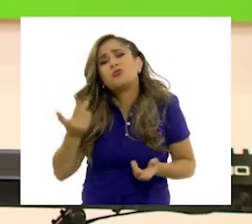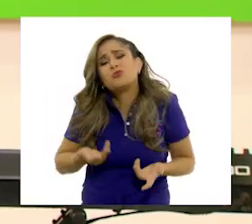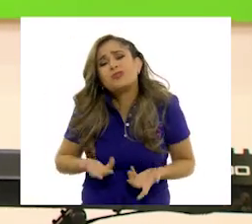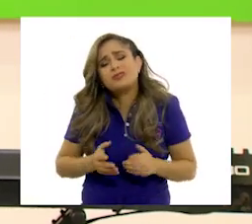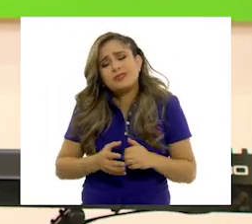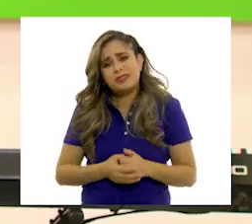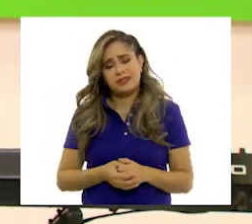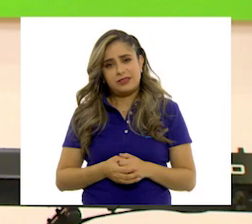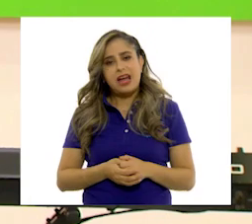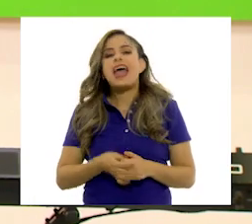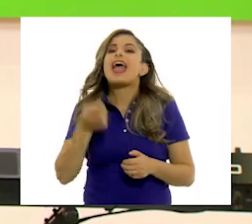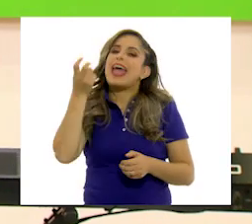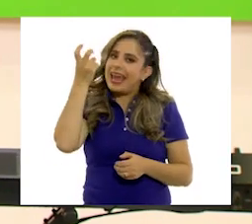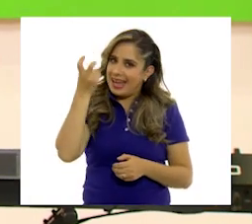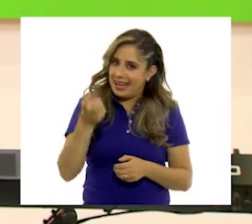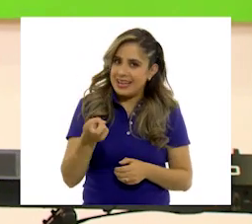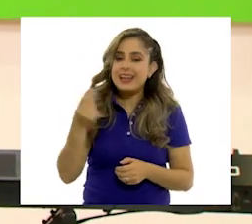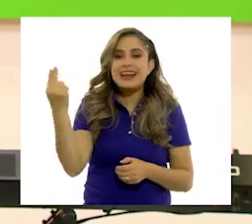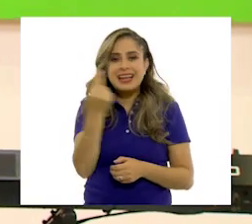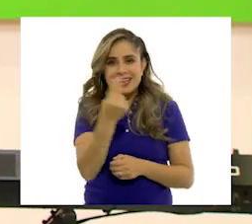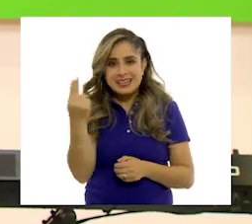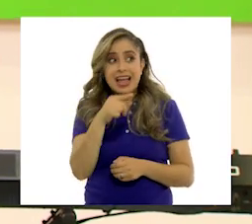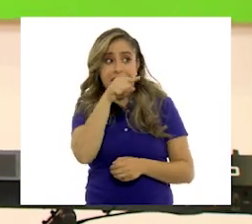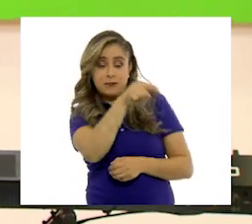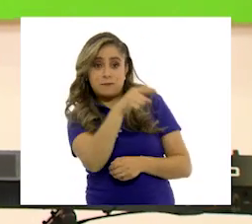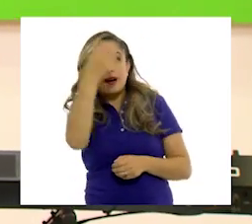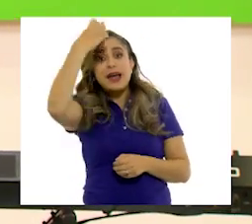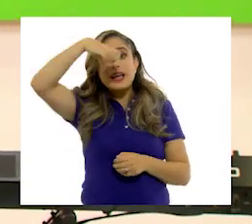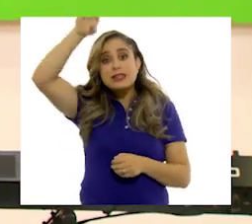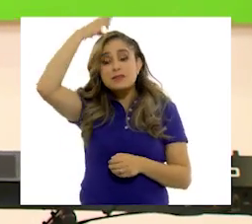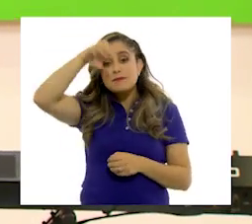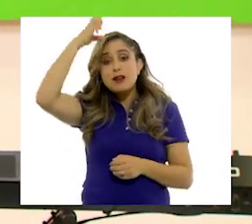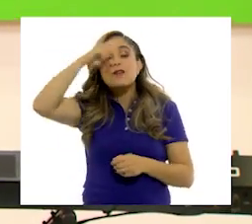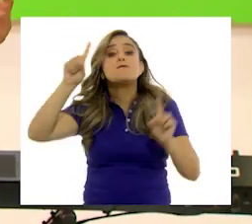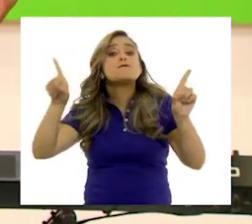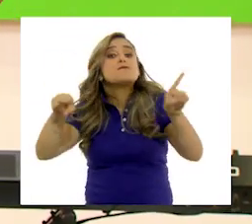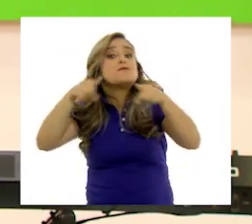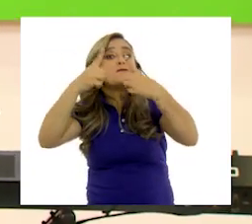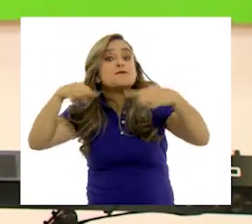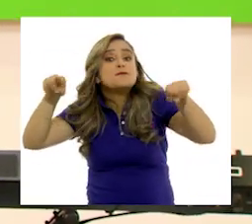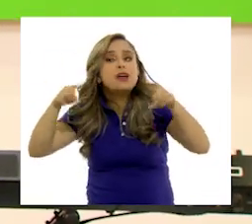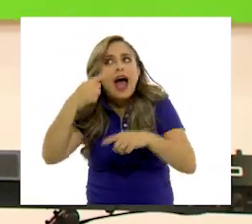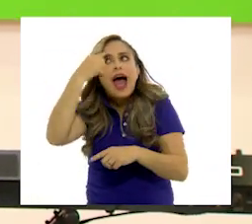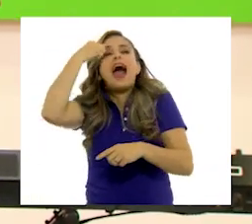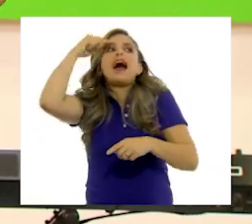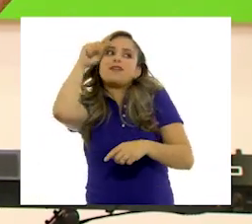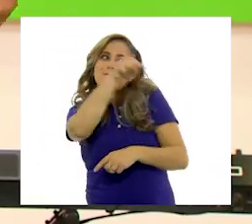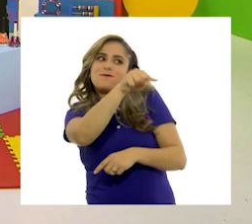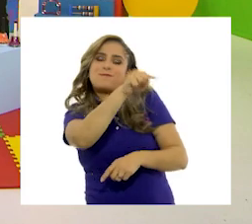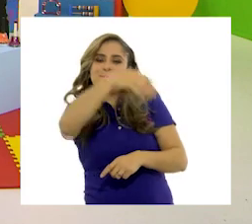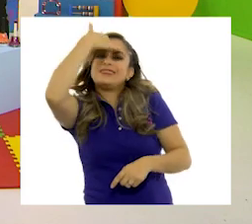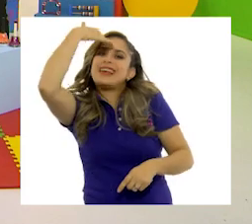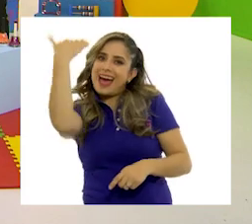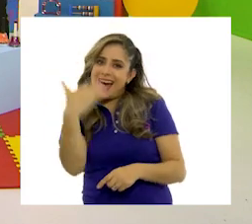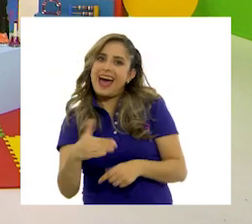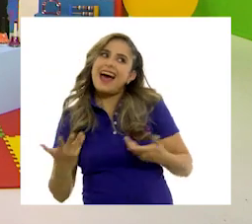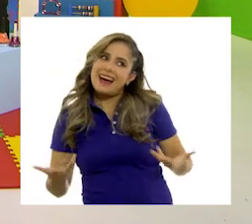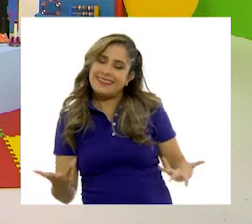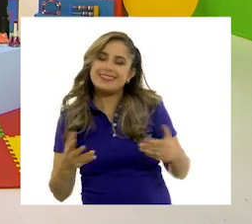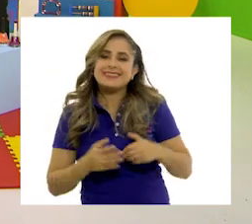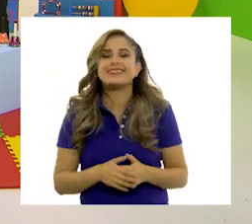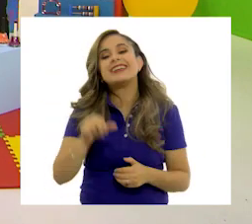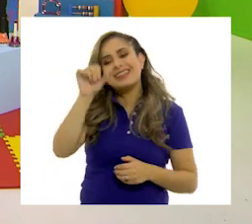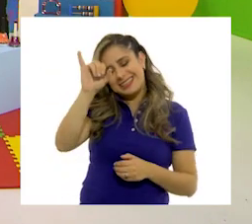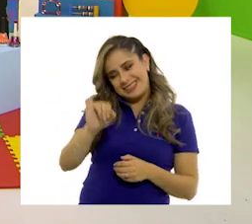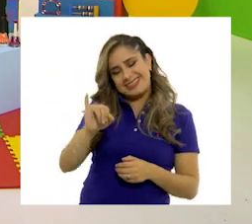Claro, y es por eso que necesitamos de la ayuda de un especialista en música y pensamos en ti, Pablo. Claro que sí, me